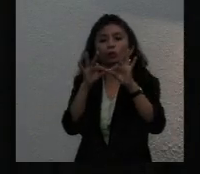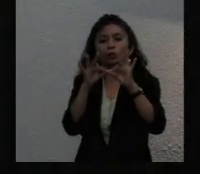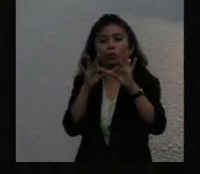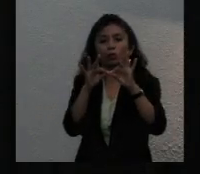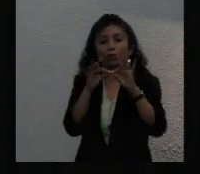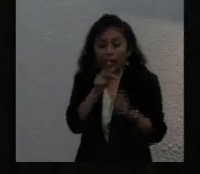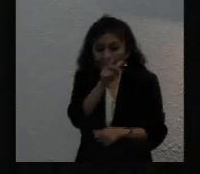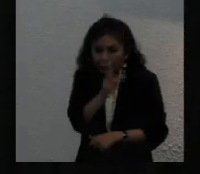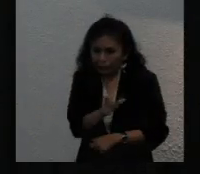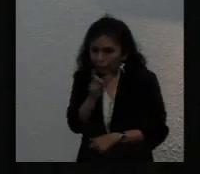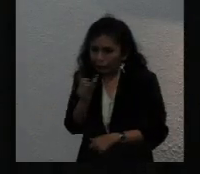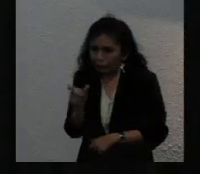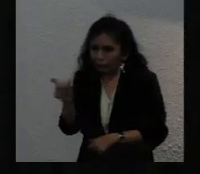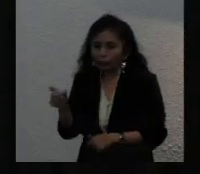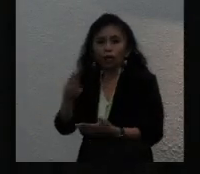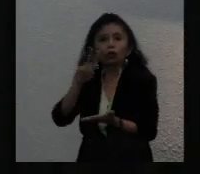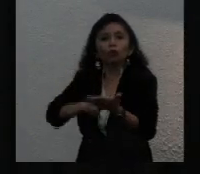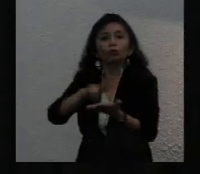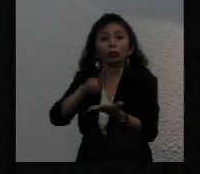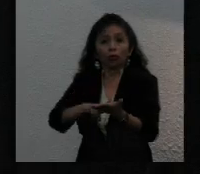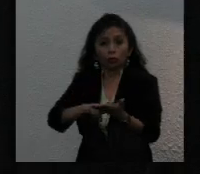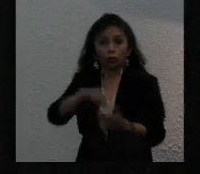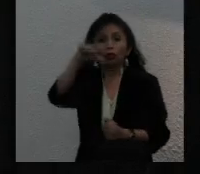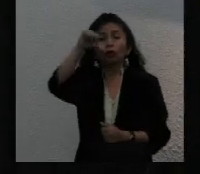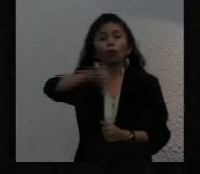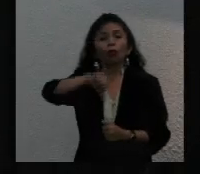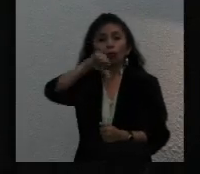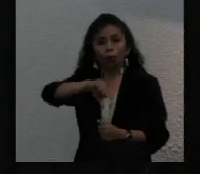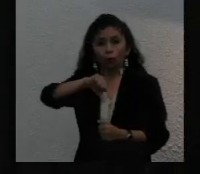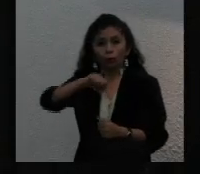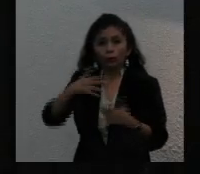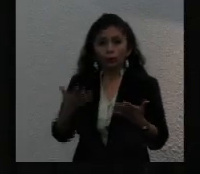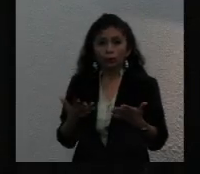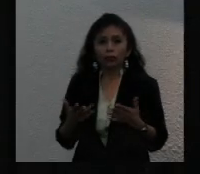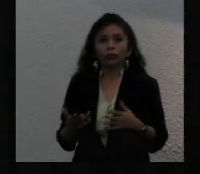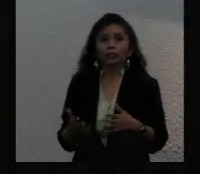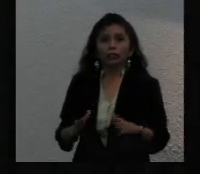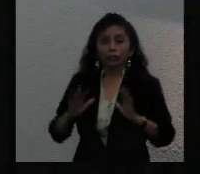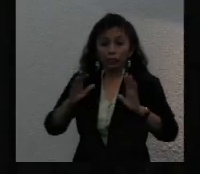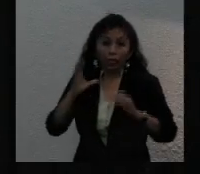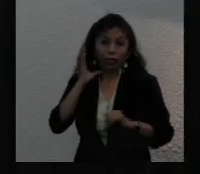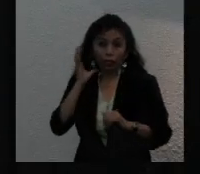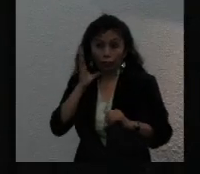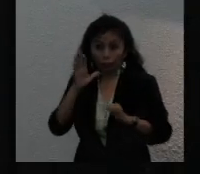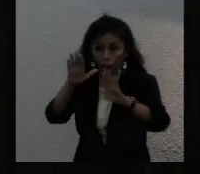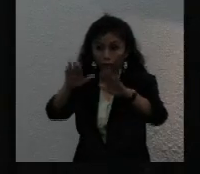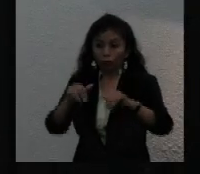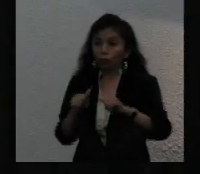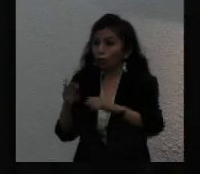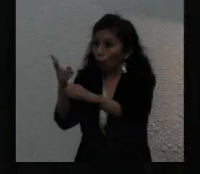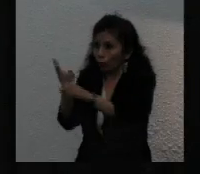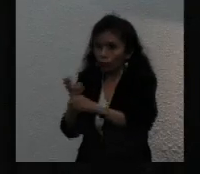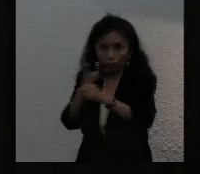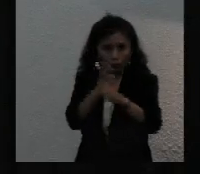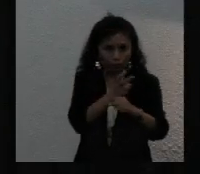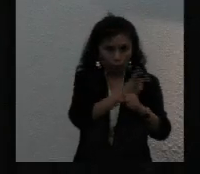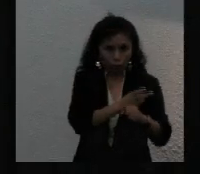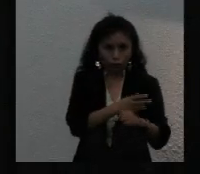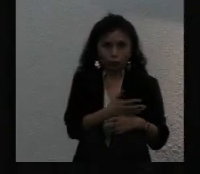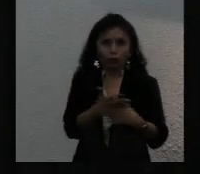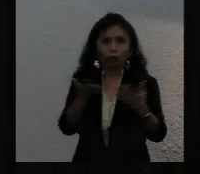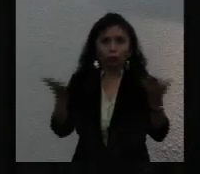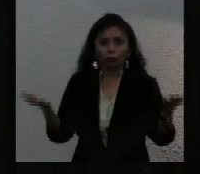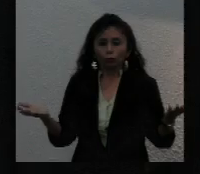de nuestros principios. Por ello, hoy, ante el inicio de esta 18ª legislatura, les invitamos a hacer a un